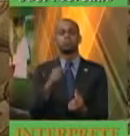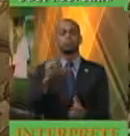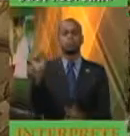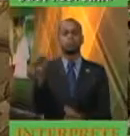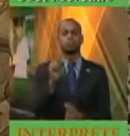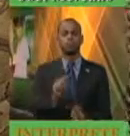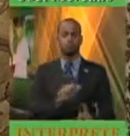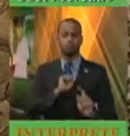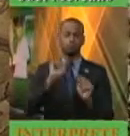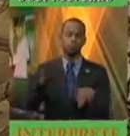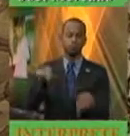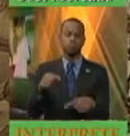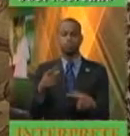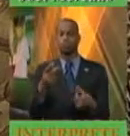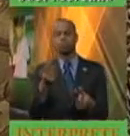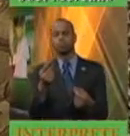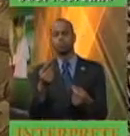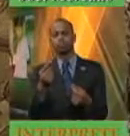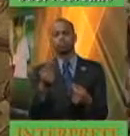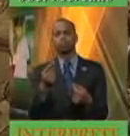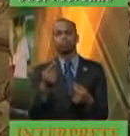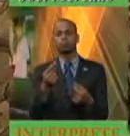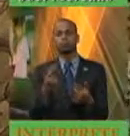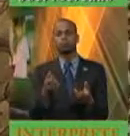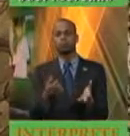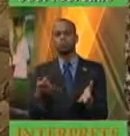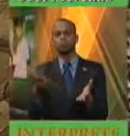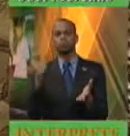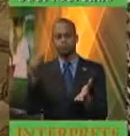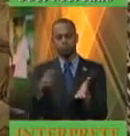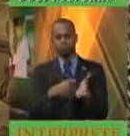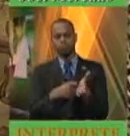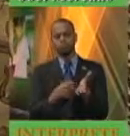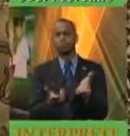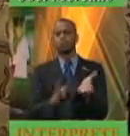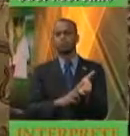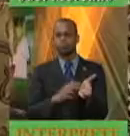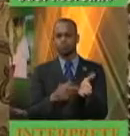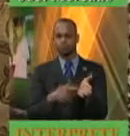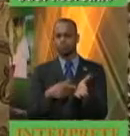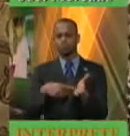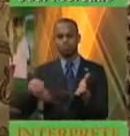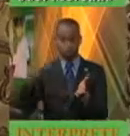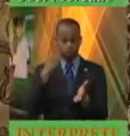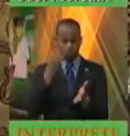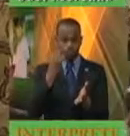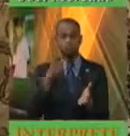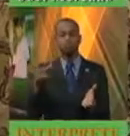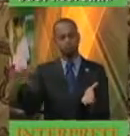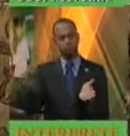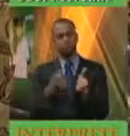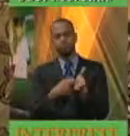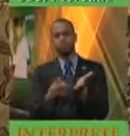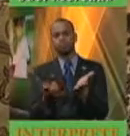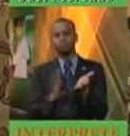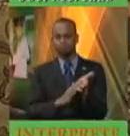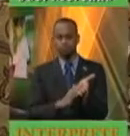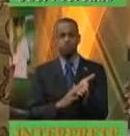llegar donde están esas personas y vamos a firmar ese acuerdo con esas que faltan. Porque ya que